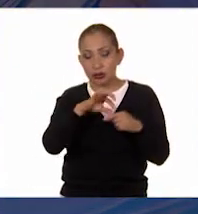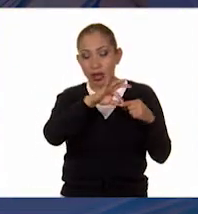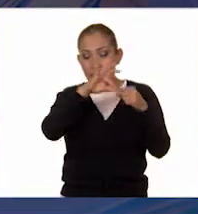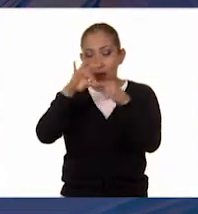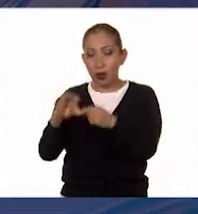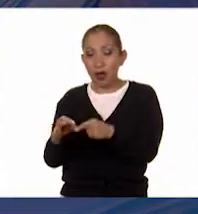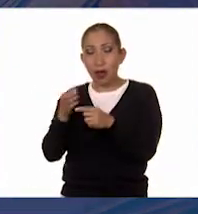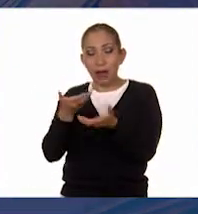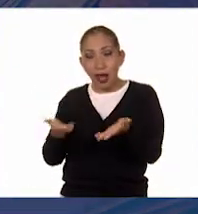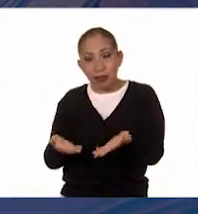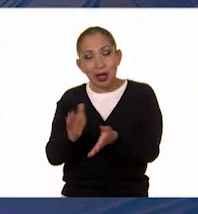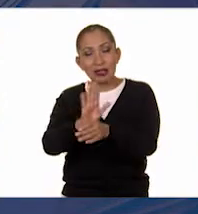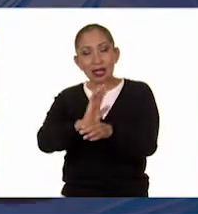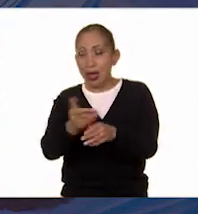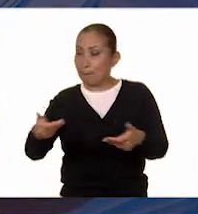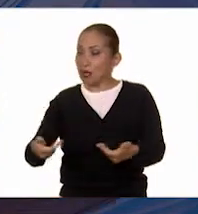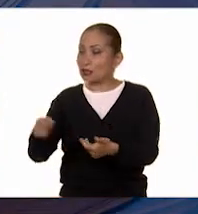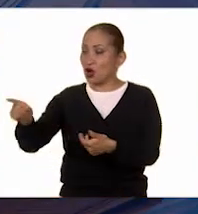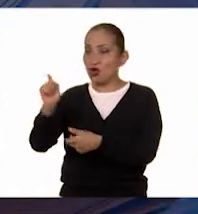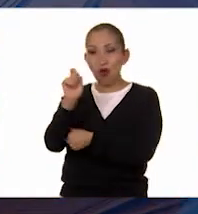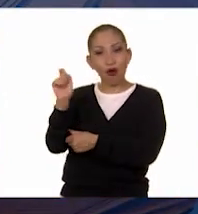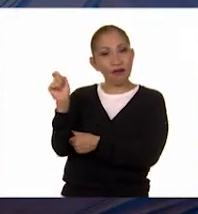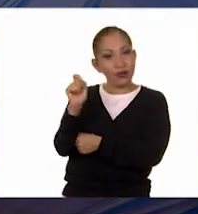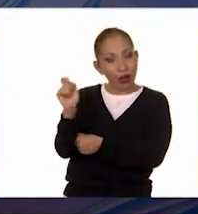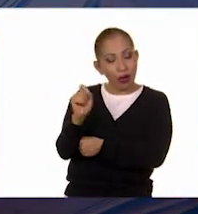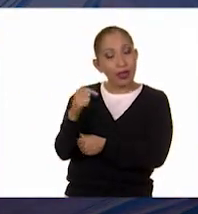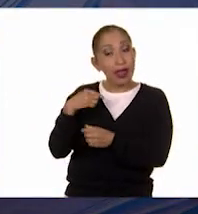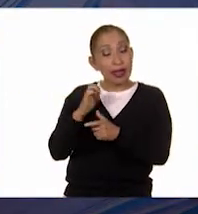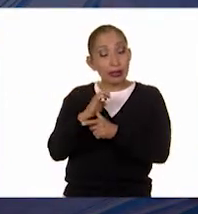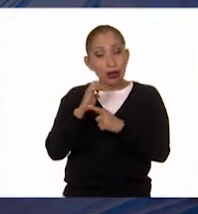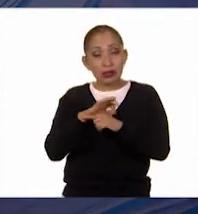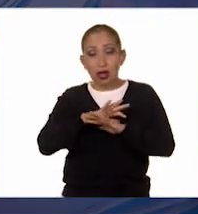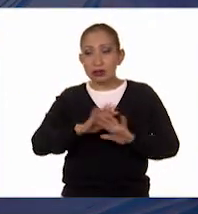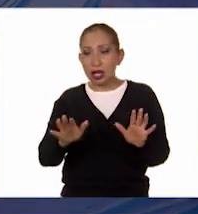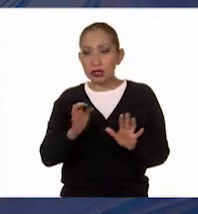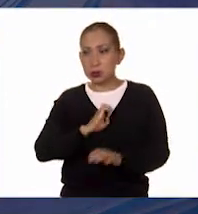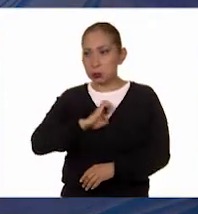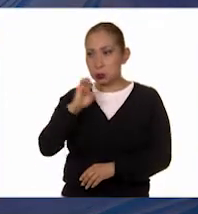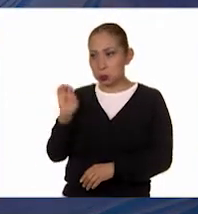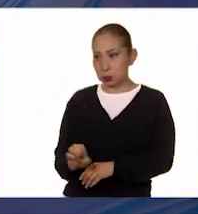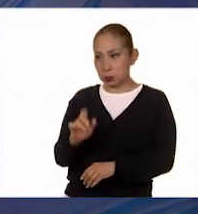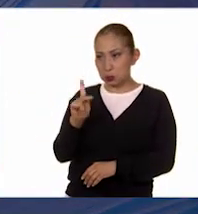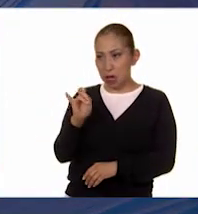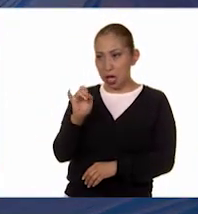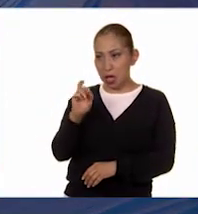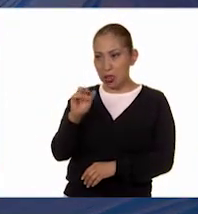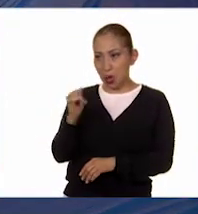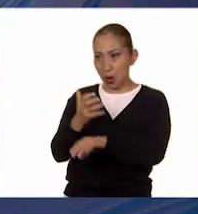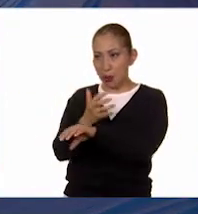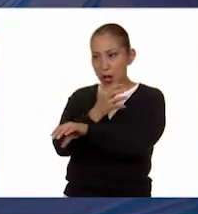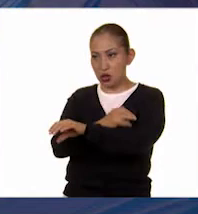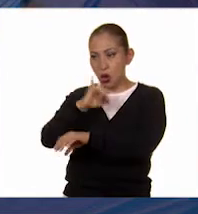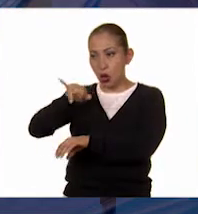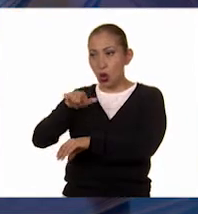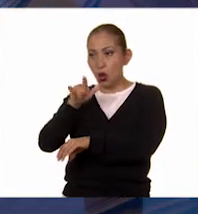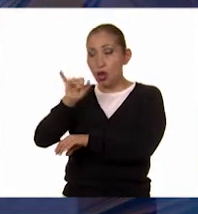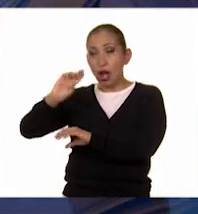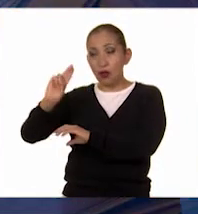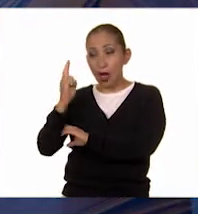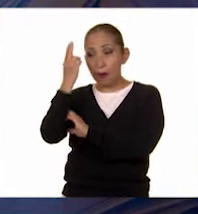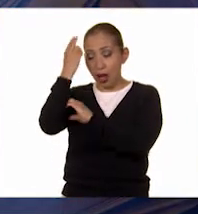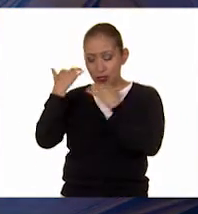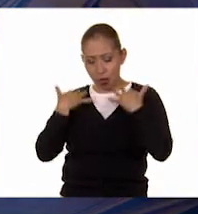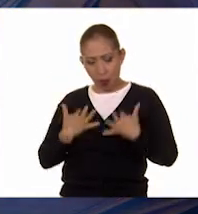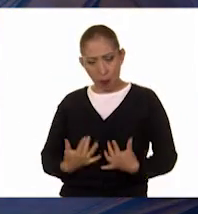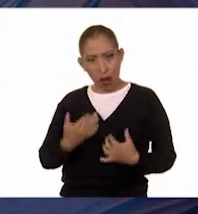al cine, después te presentó a su novio. Desde entonces, odiaste a Pedro. Compañero de Julia en la universidad, se